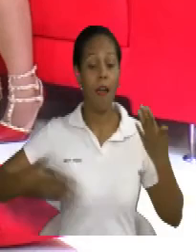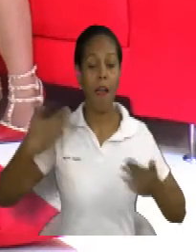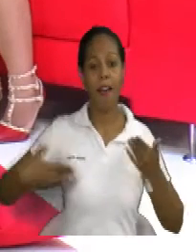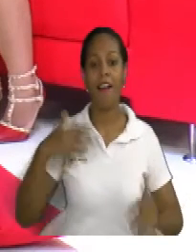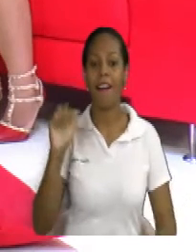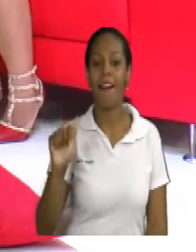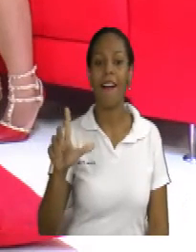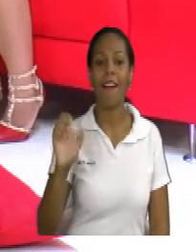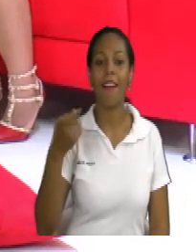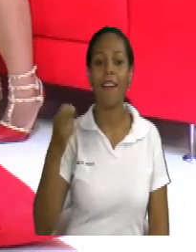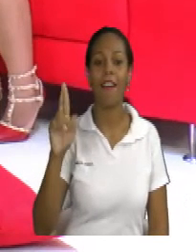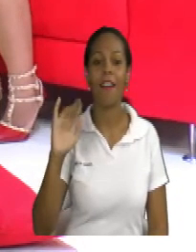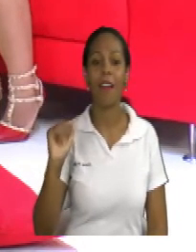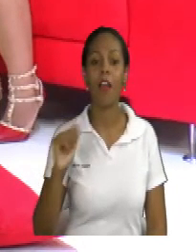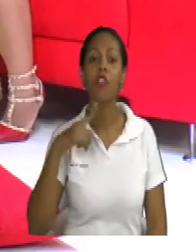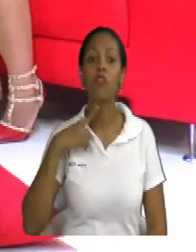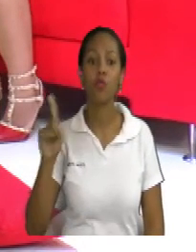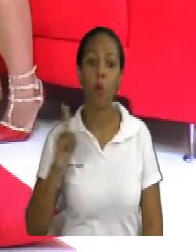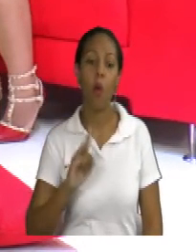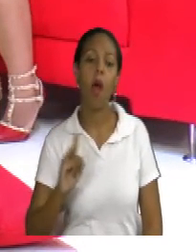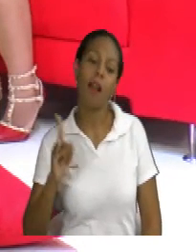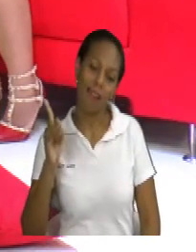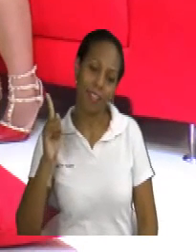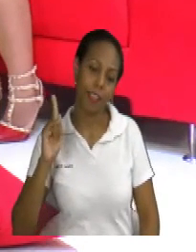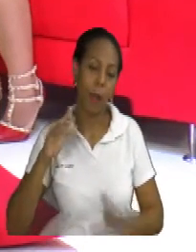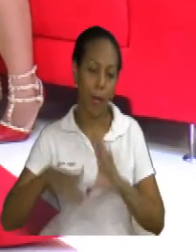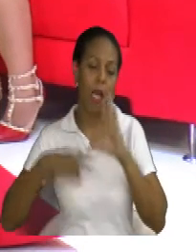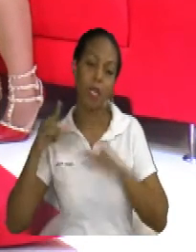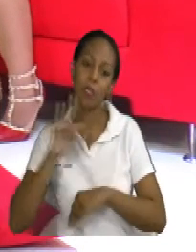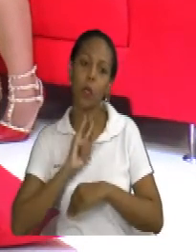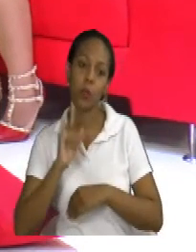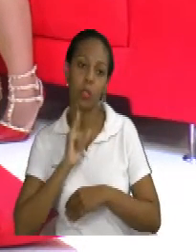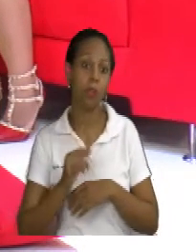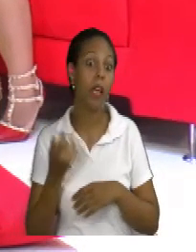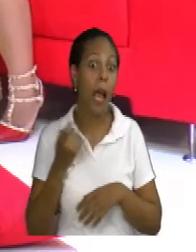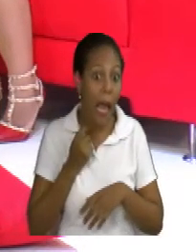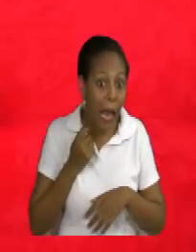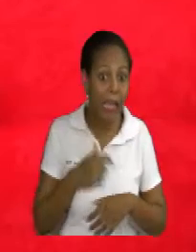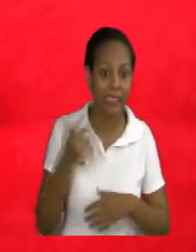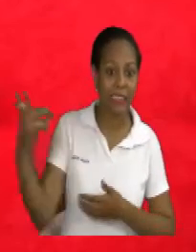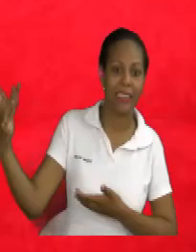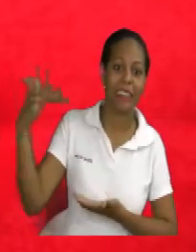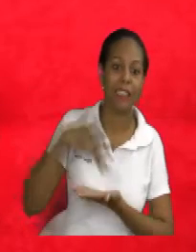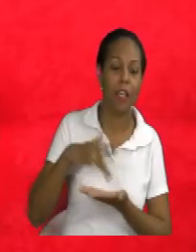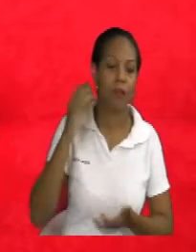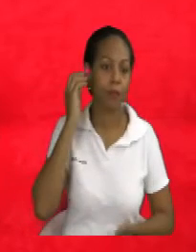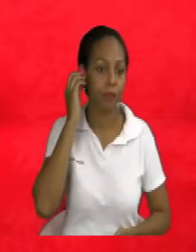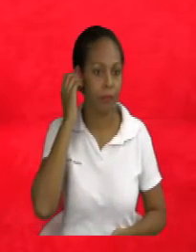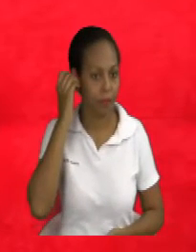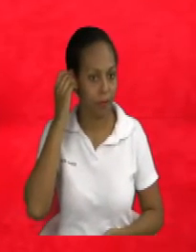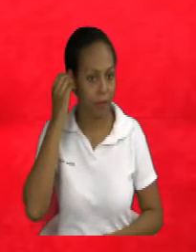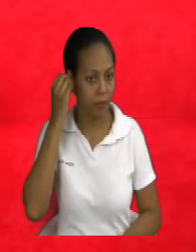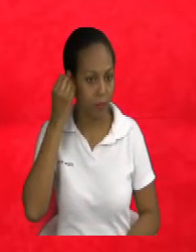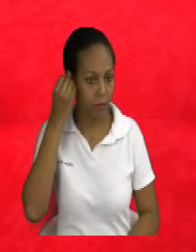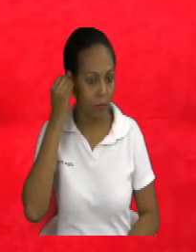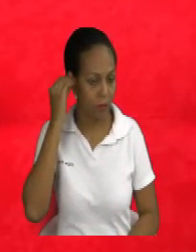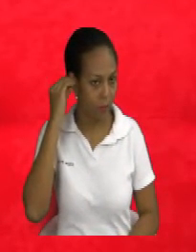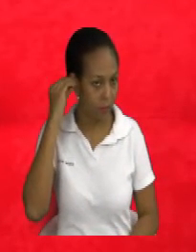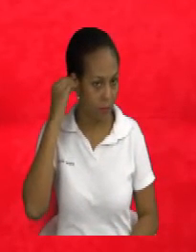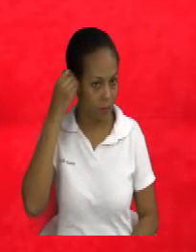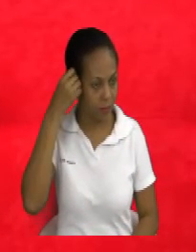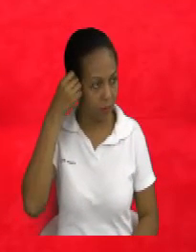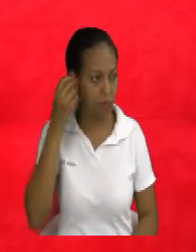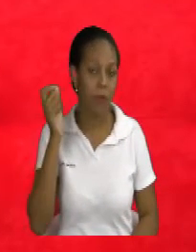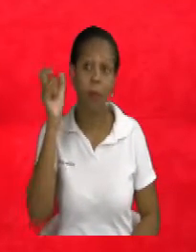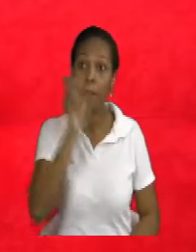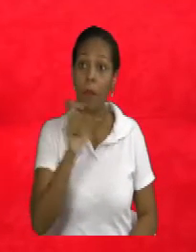organización americana del estado de California, ya están por llegar, son 20 profesionales que vienen de Estados Unidos